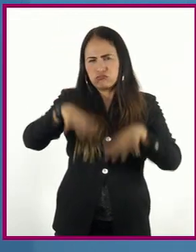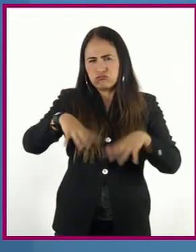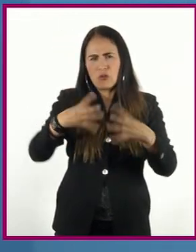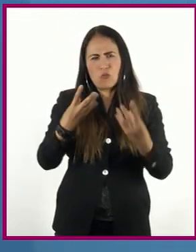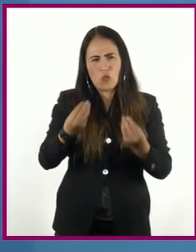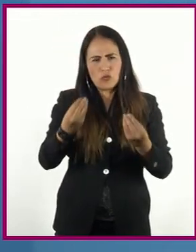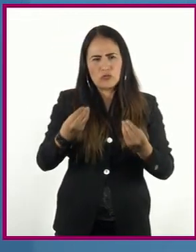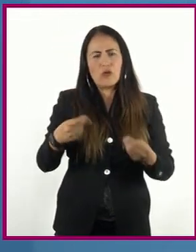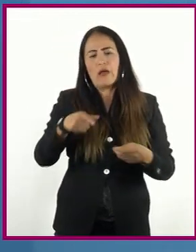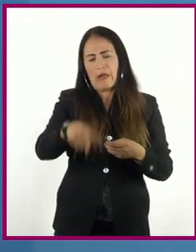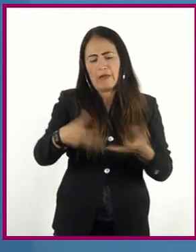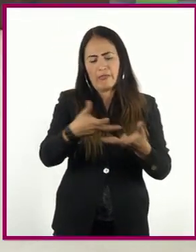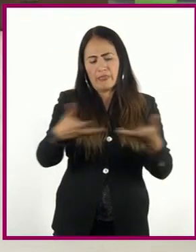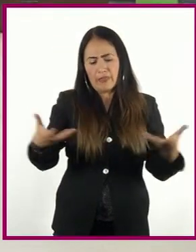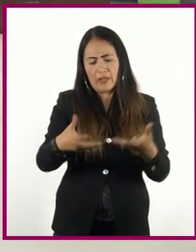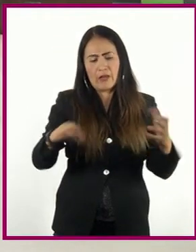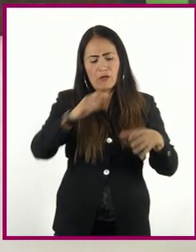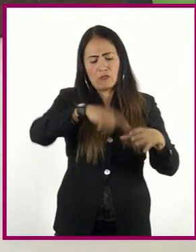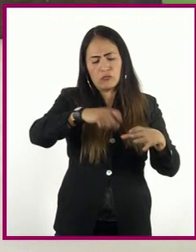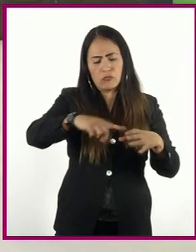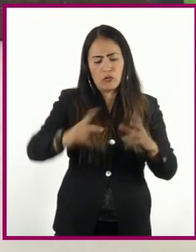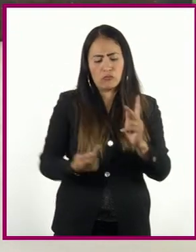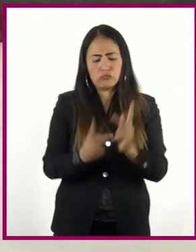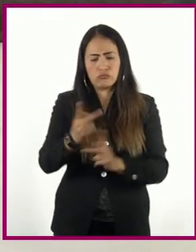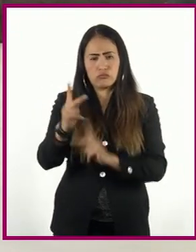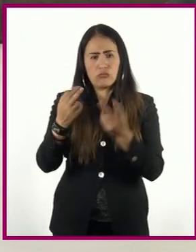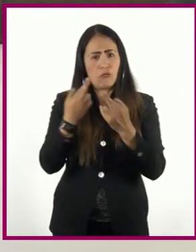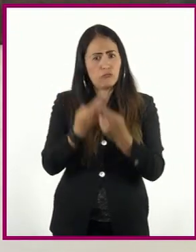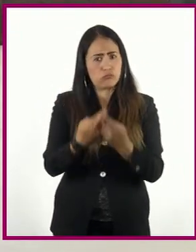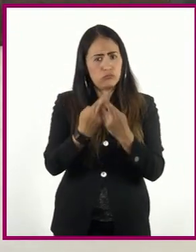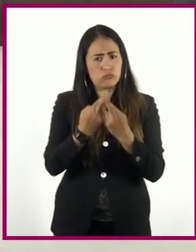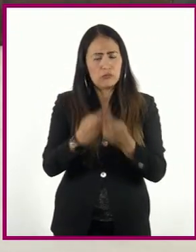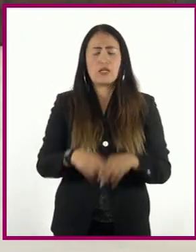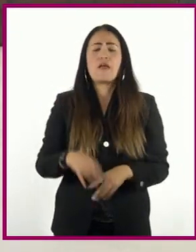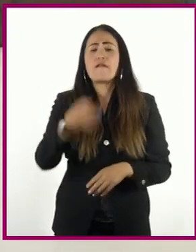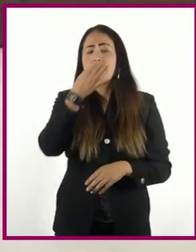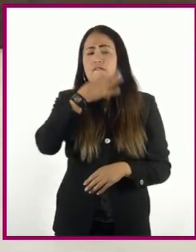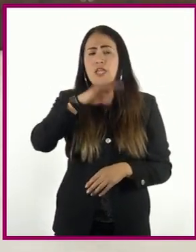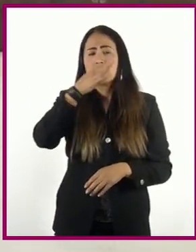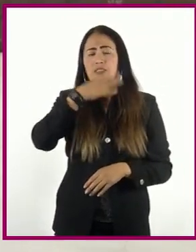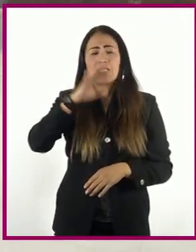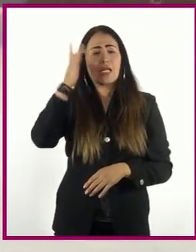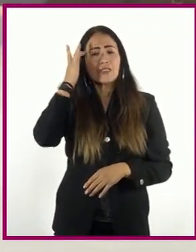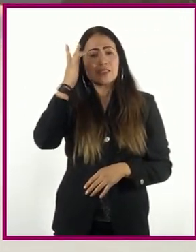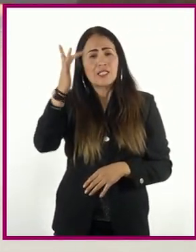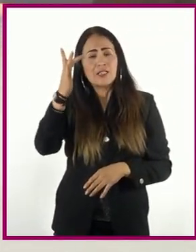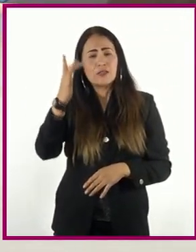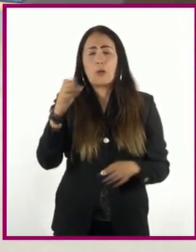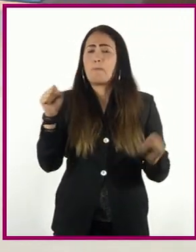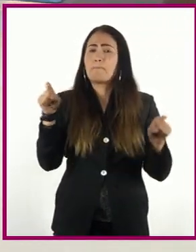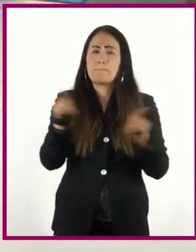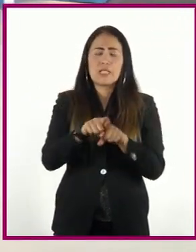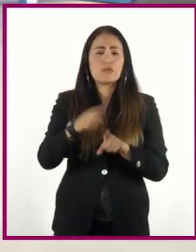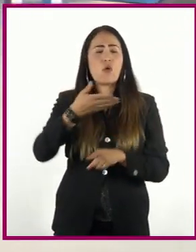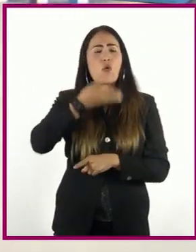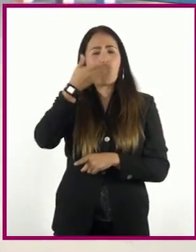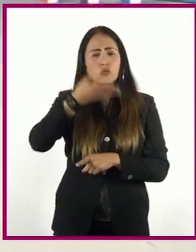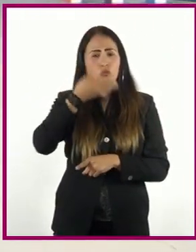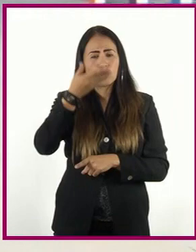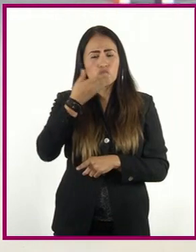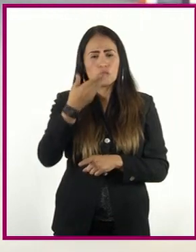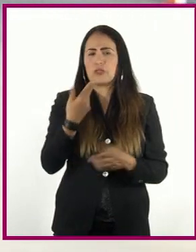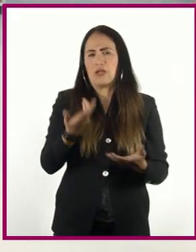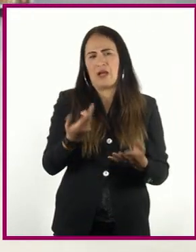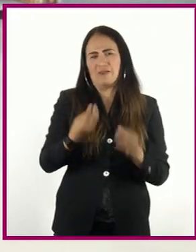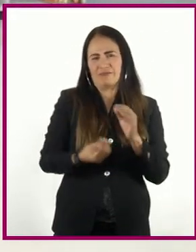puedan tener buenas cosechas. Las fiestas patronales también son parte de las tradiciones que conservamos del